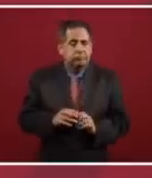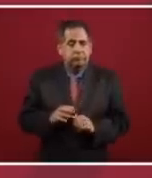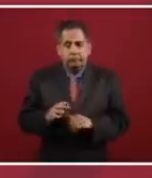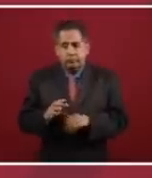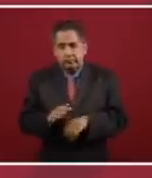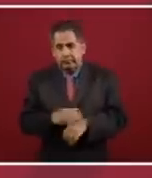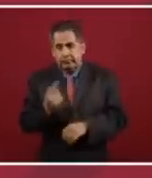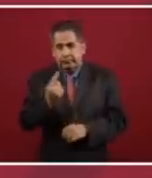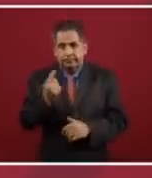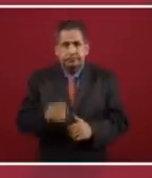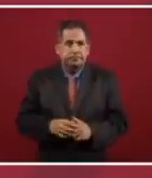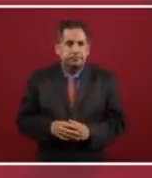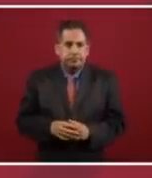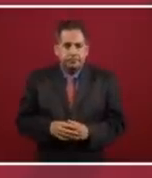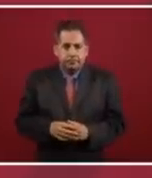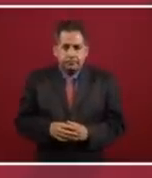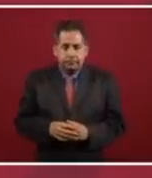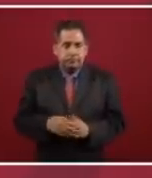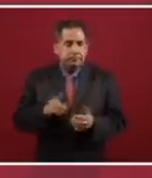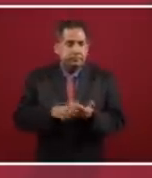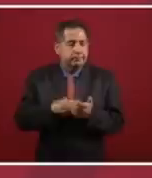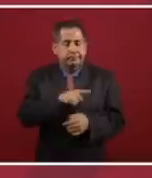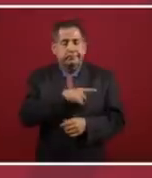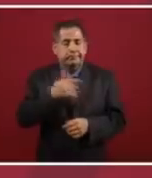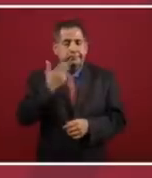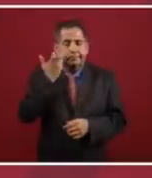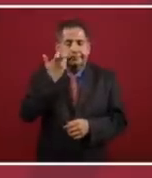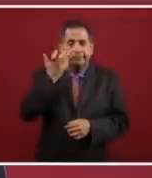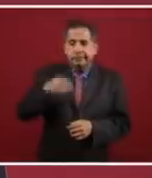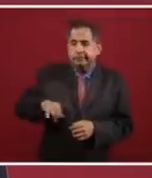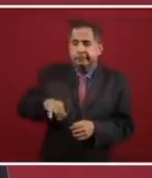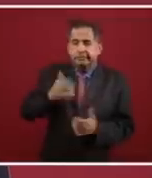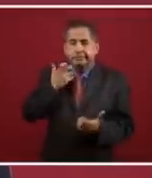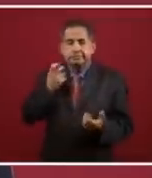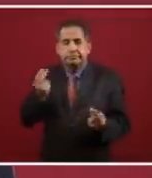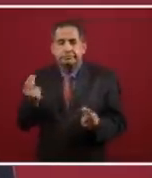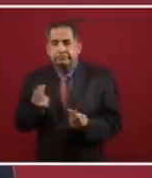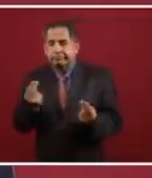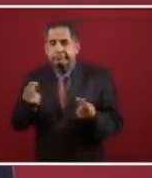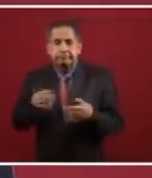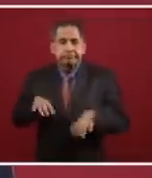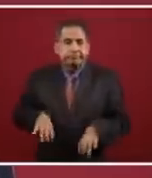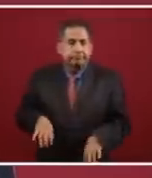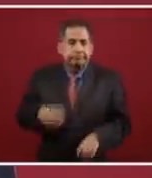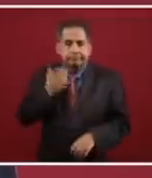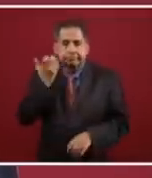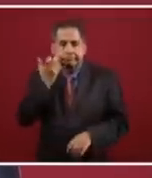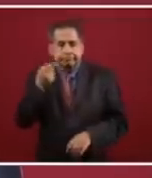por los intereses creados.